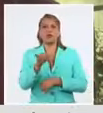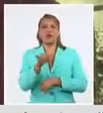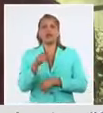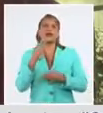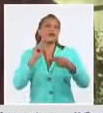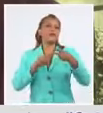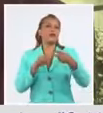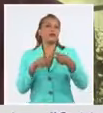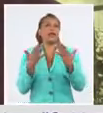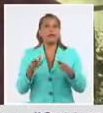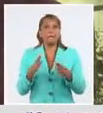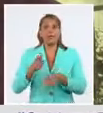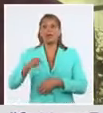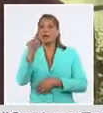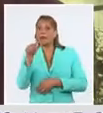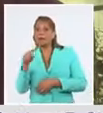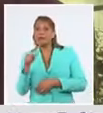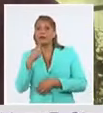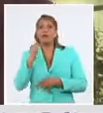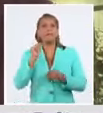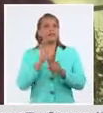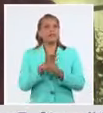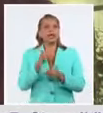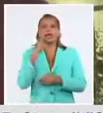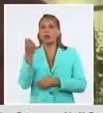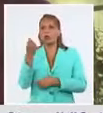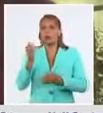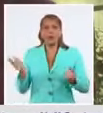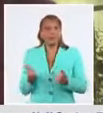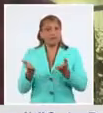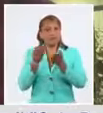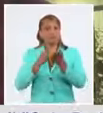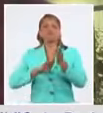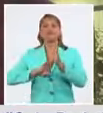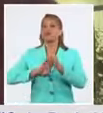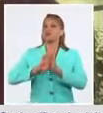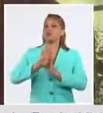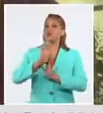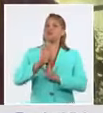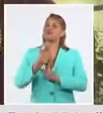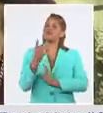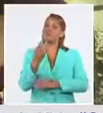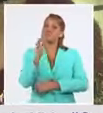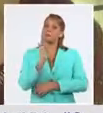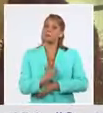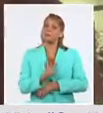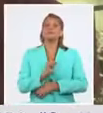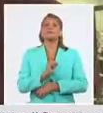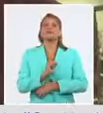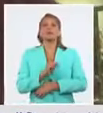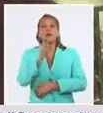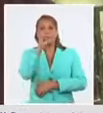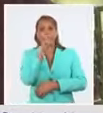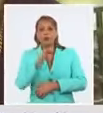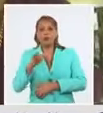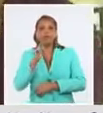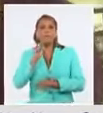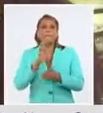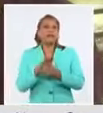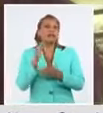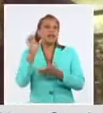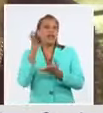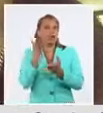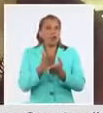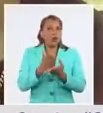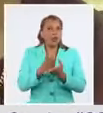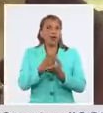que había, para empezar la economía, para poder seguir avanzando como de verdad necesitamos, como nos hace falta, para que los niños puedan entrar a la escuela, que muchos menores,